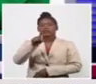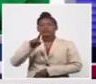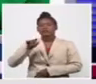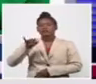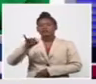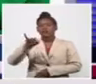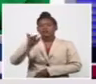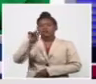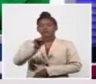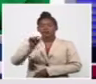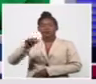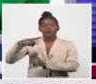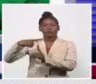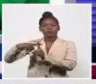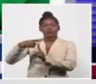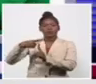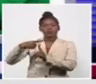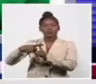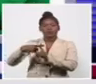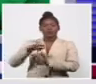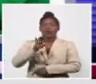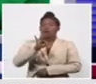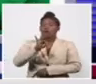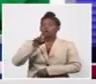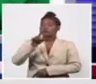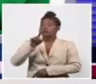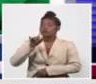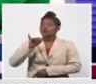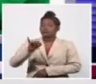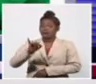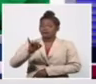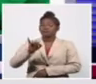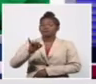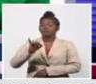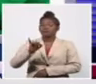la COVID-19. Estamos hablando que el